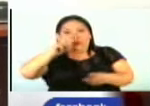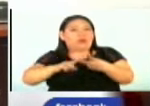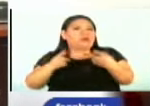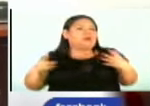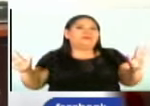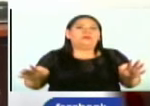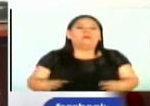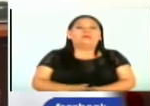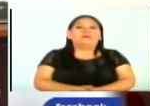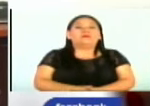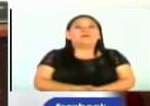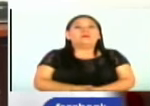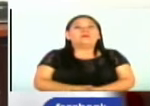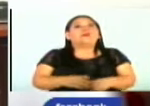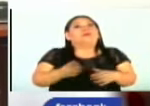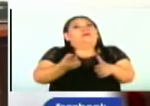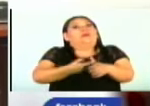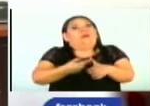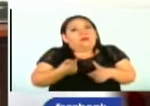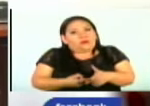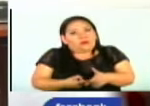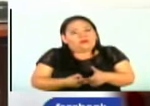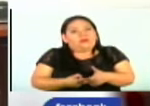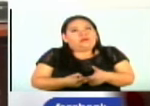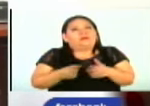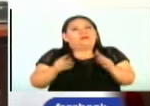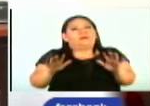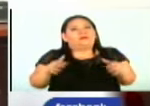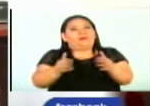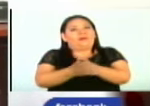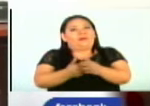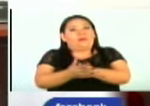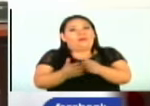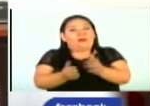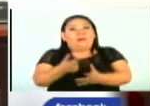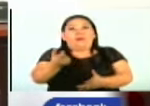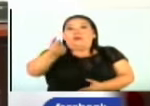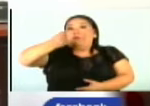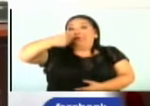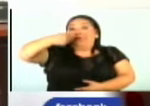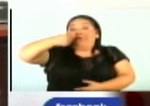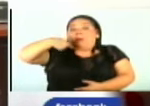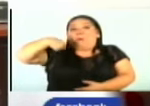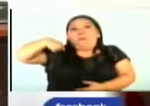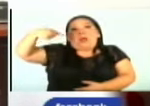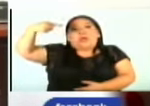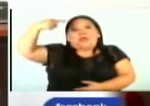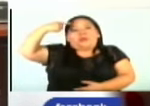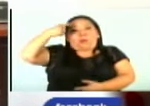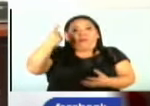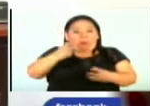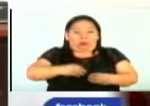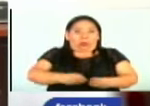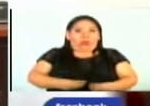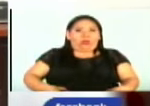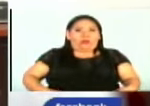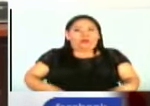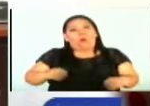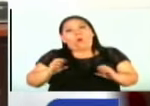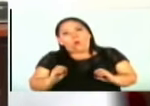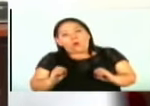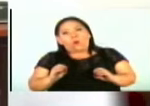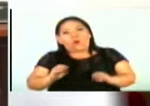resistentes. Entonces, pasaríamos de tener bacterias que tratamos con medicamentos orales a